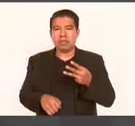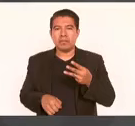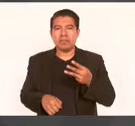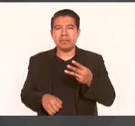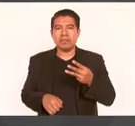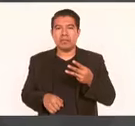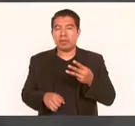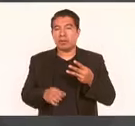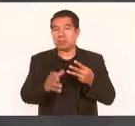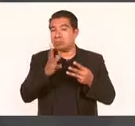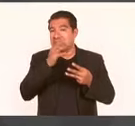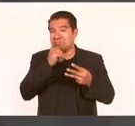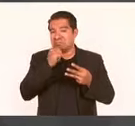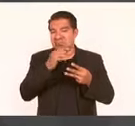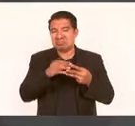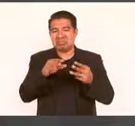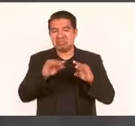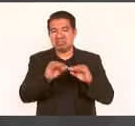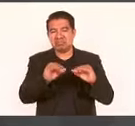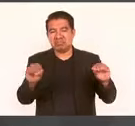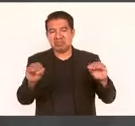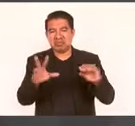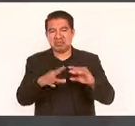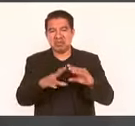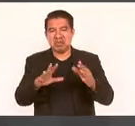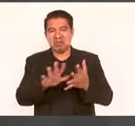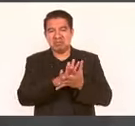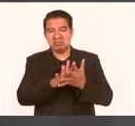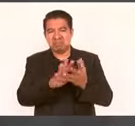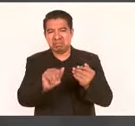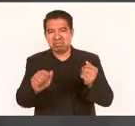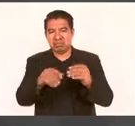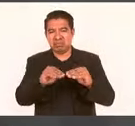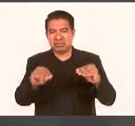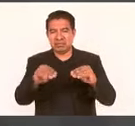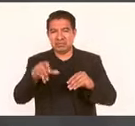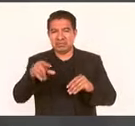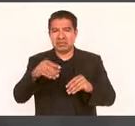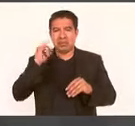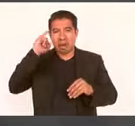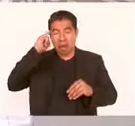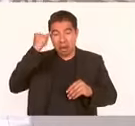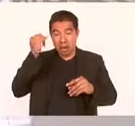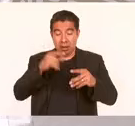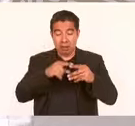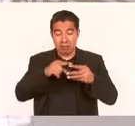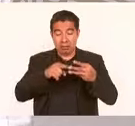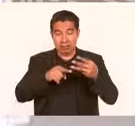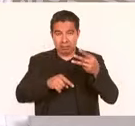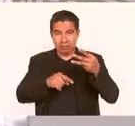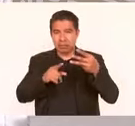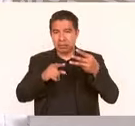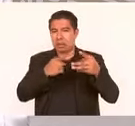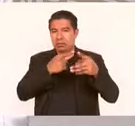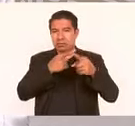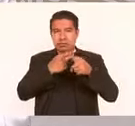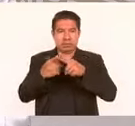no lograron exterminar a la población indígena, a las